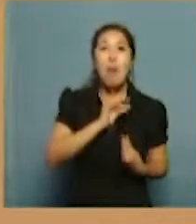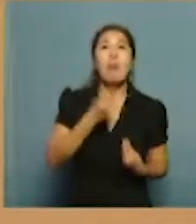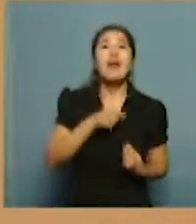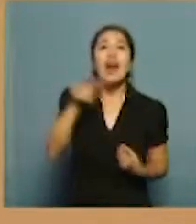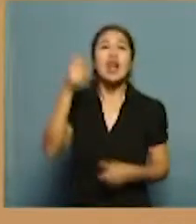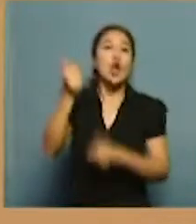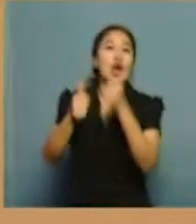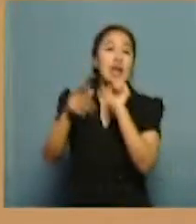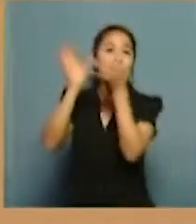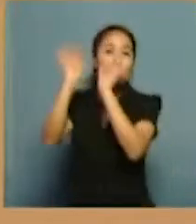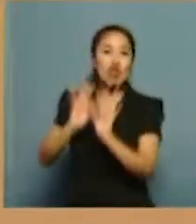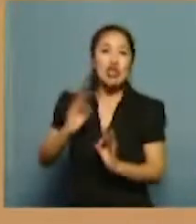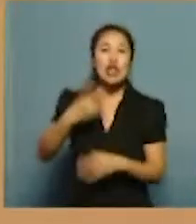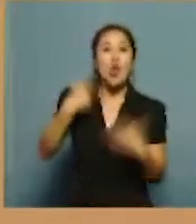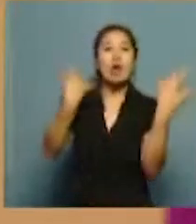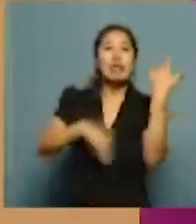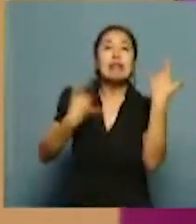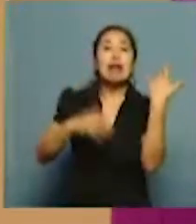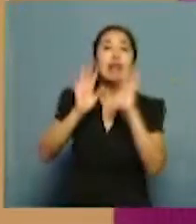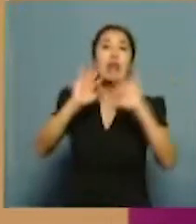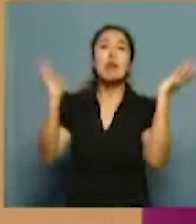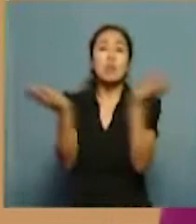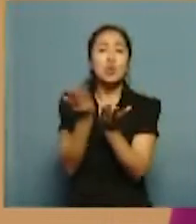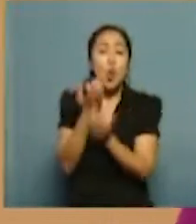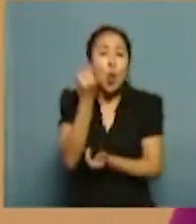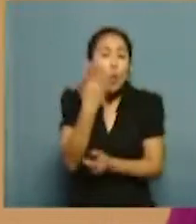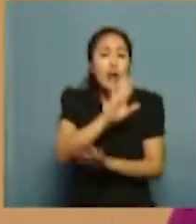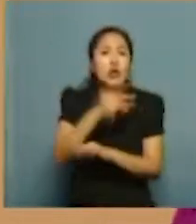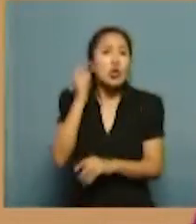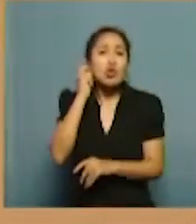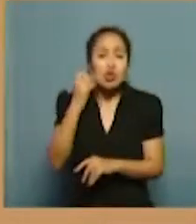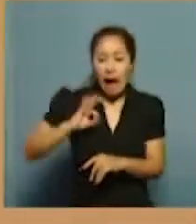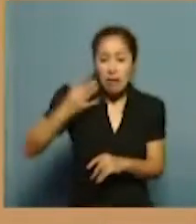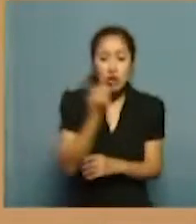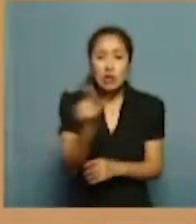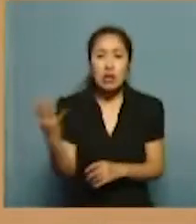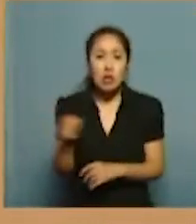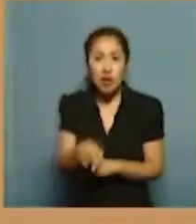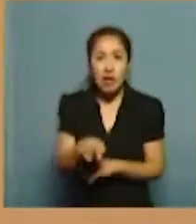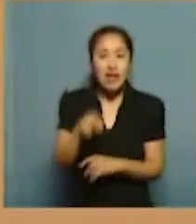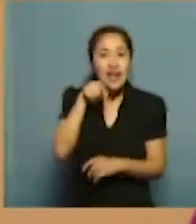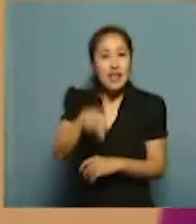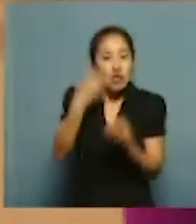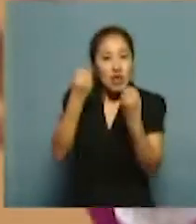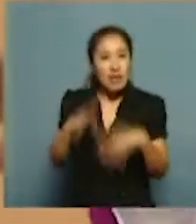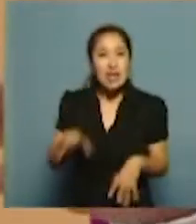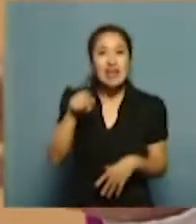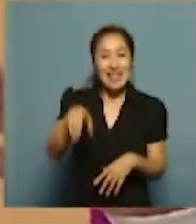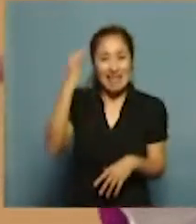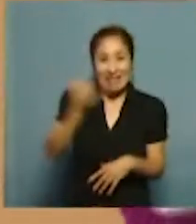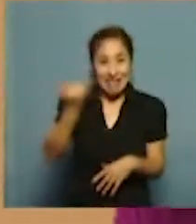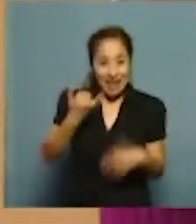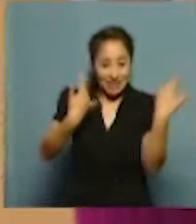y le pregunta la evaluadora cuántos años nuestros chicos venían y en ese momento ellos habían tenían sus